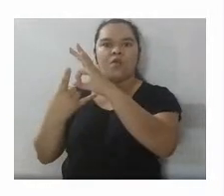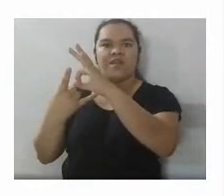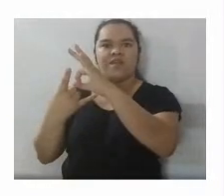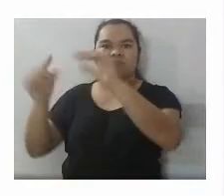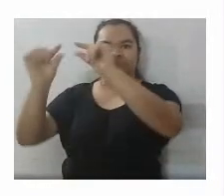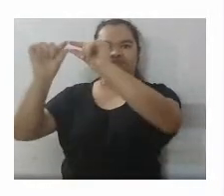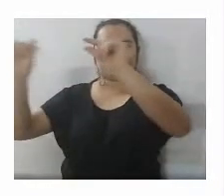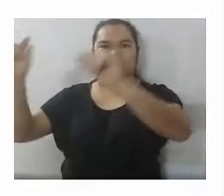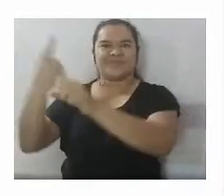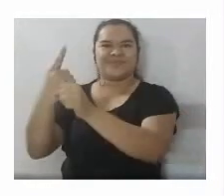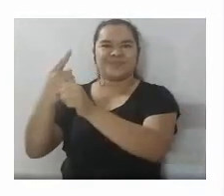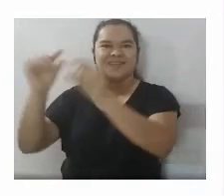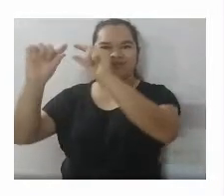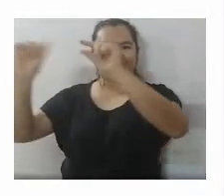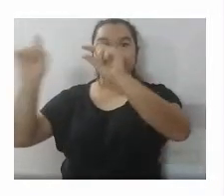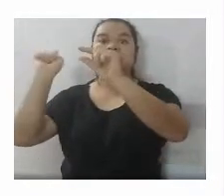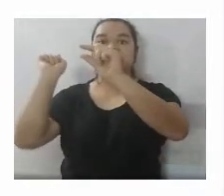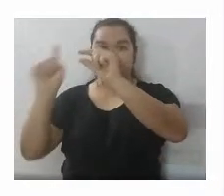2021.